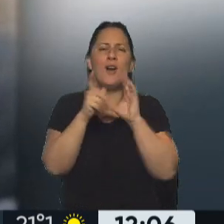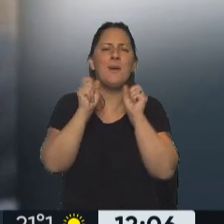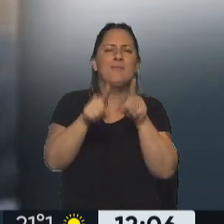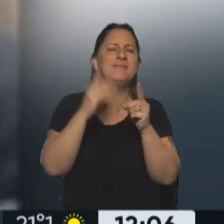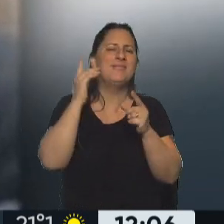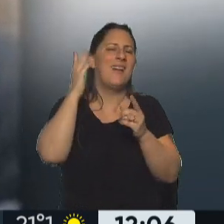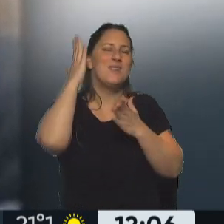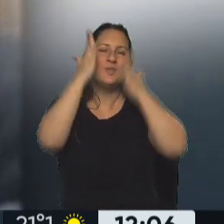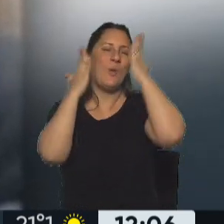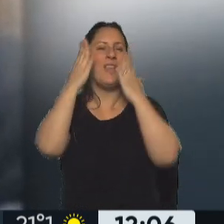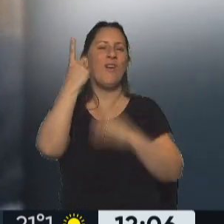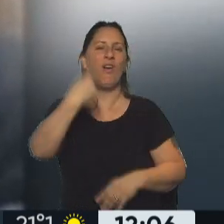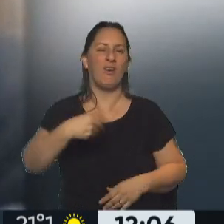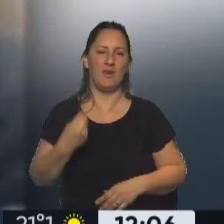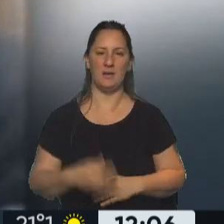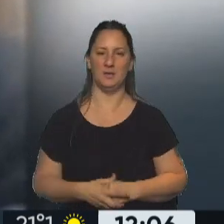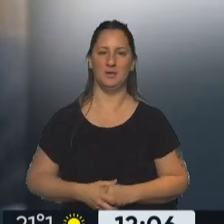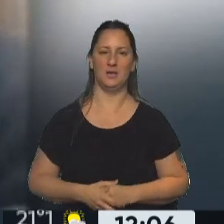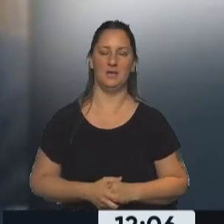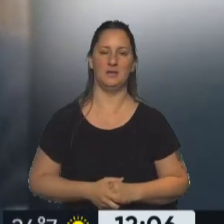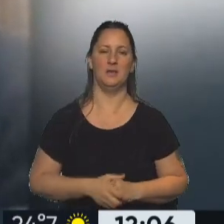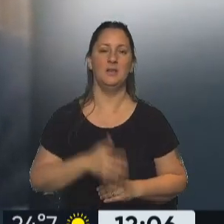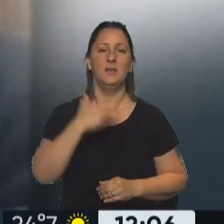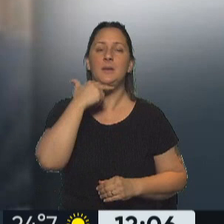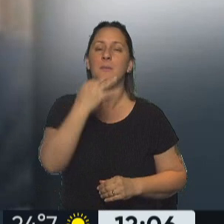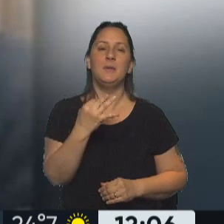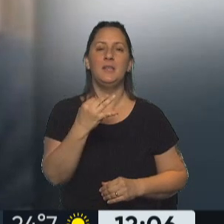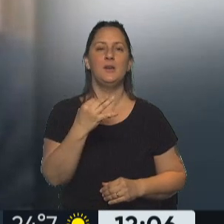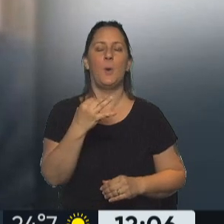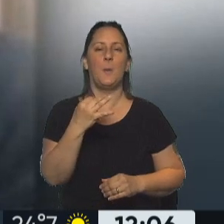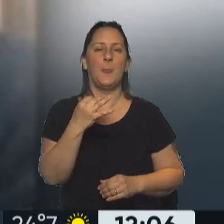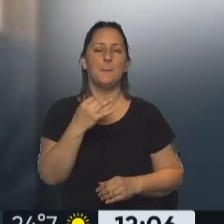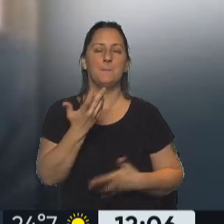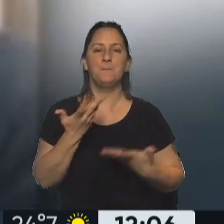soñaba? Mucho soñaba. Mi hijo decía que él quería ser